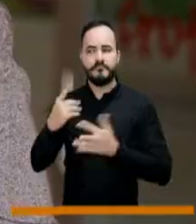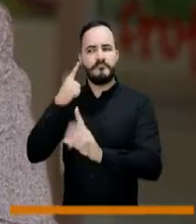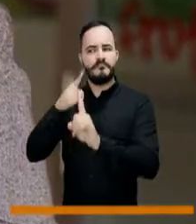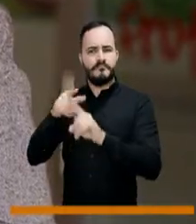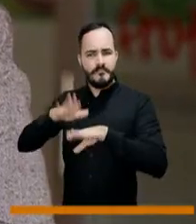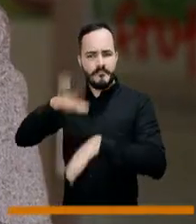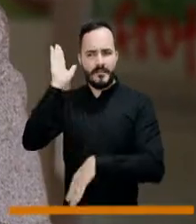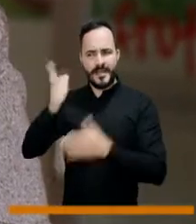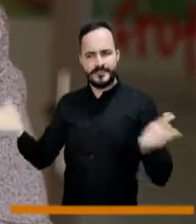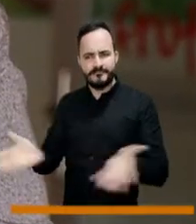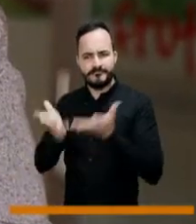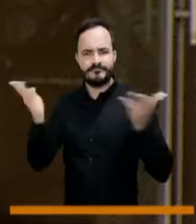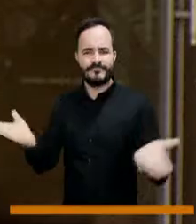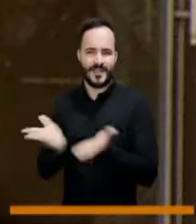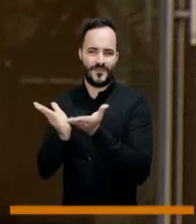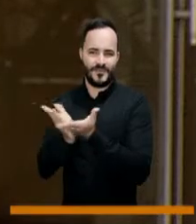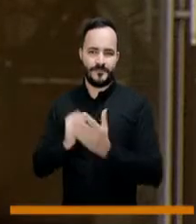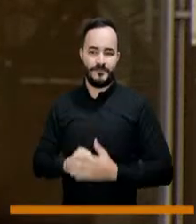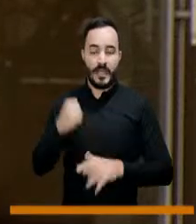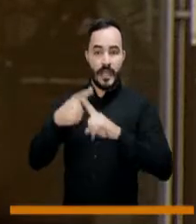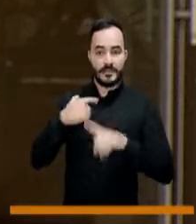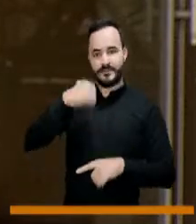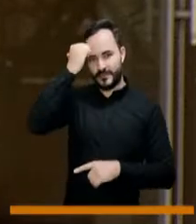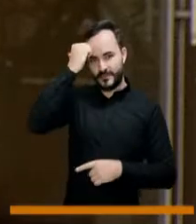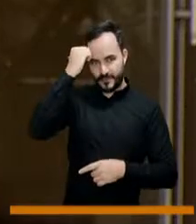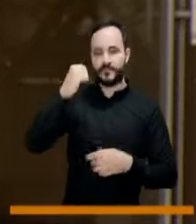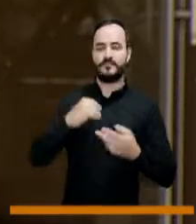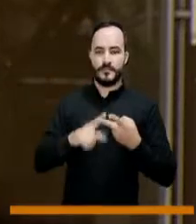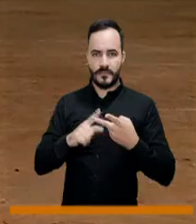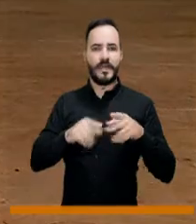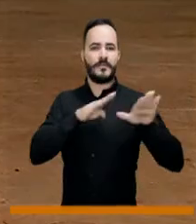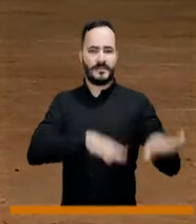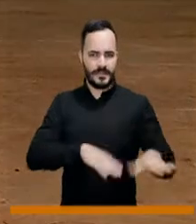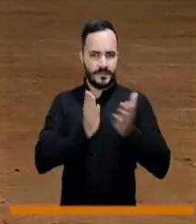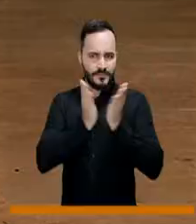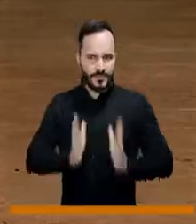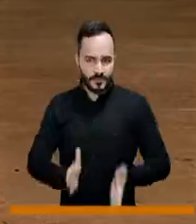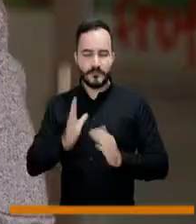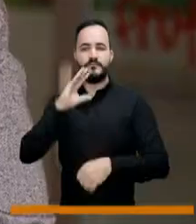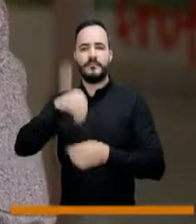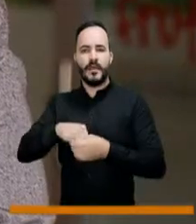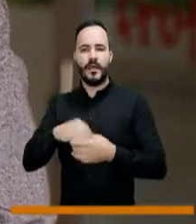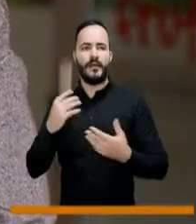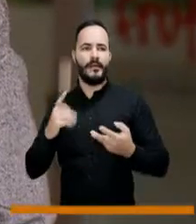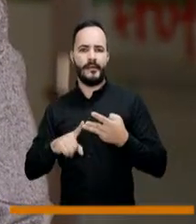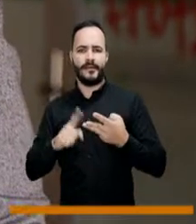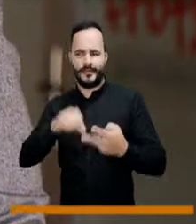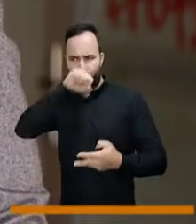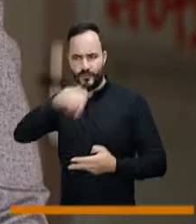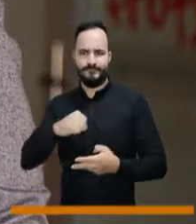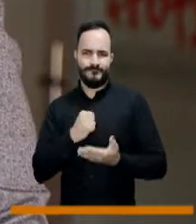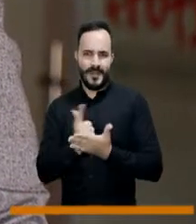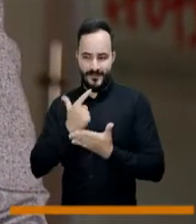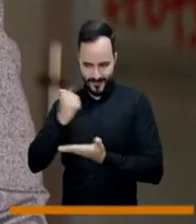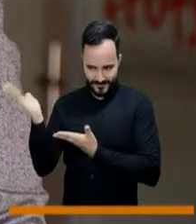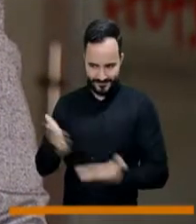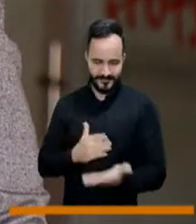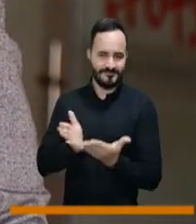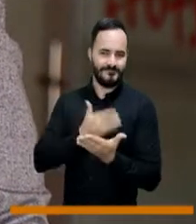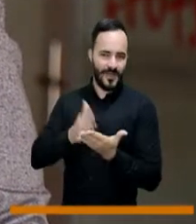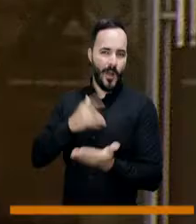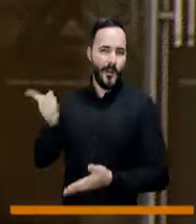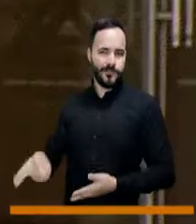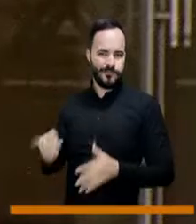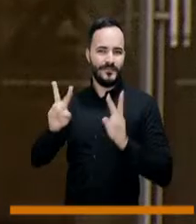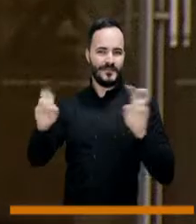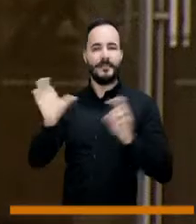la mayoría de su trayectoria la ha enfocado en la educación. Fue representante estudiantil, profesor en colegio y universidad, un apasionado por